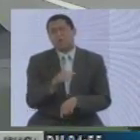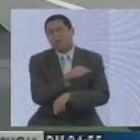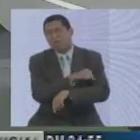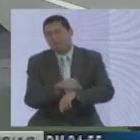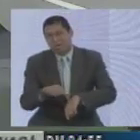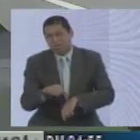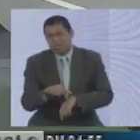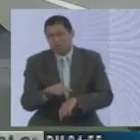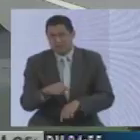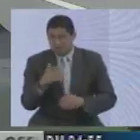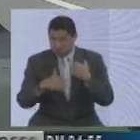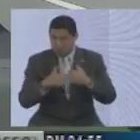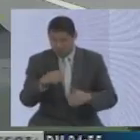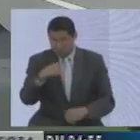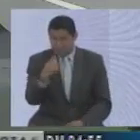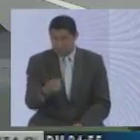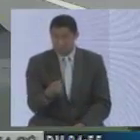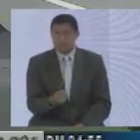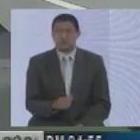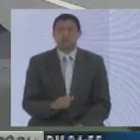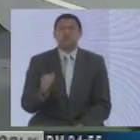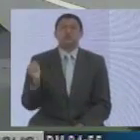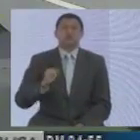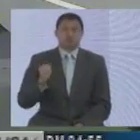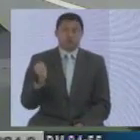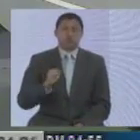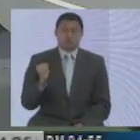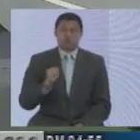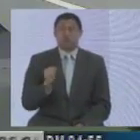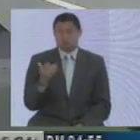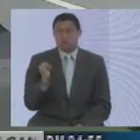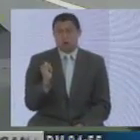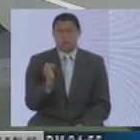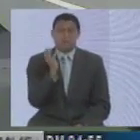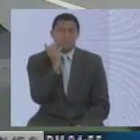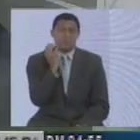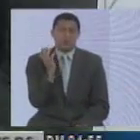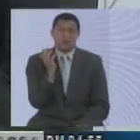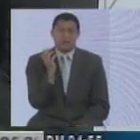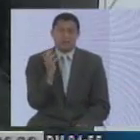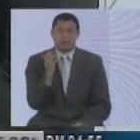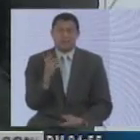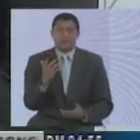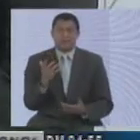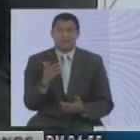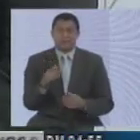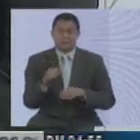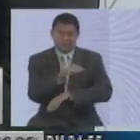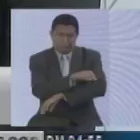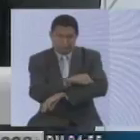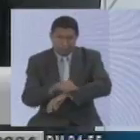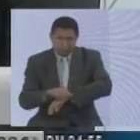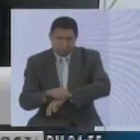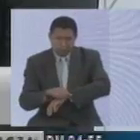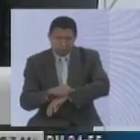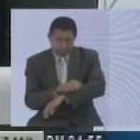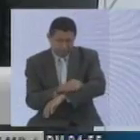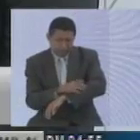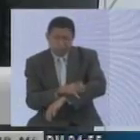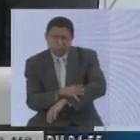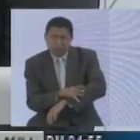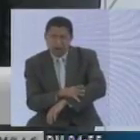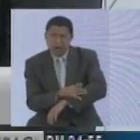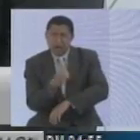existen complicaciones severas si existen en el caso de las heridas que son expuestas que son abiertas